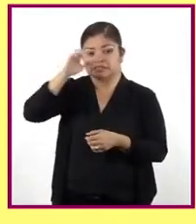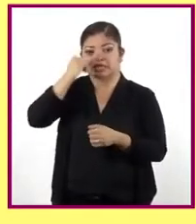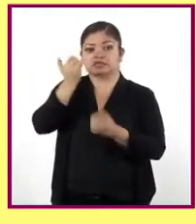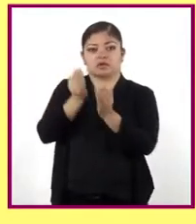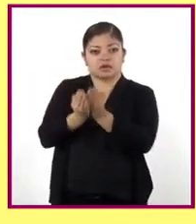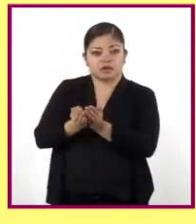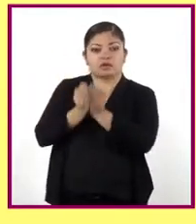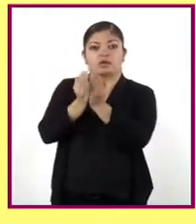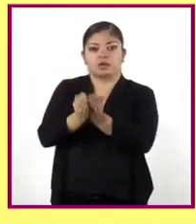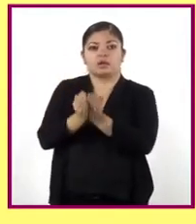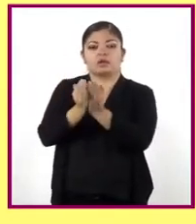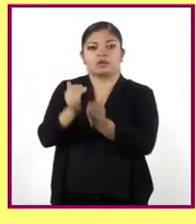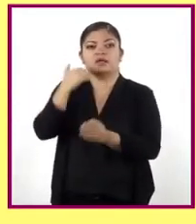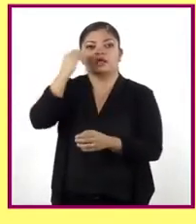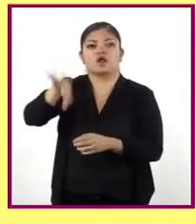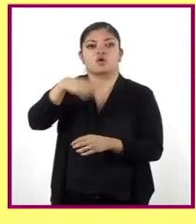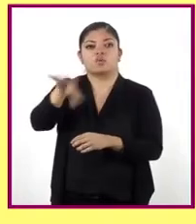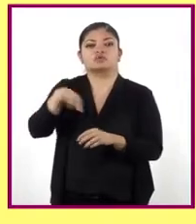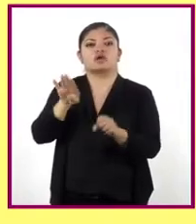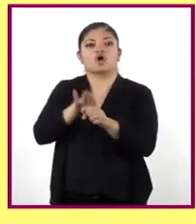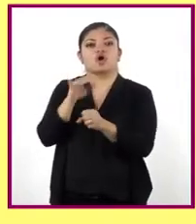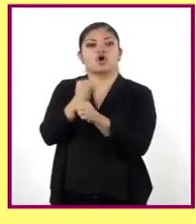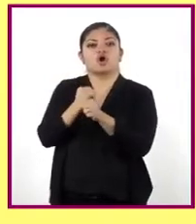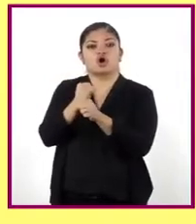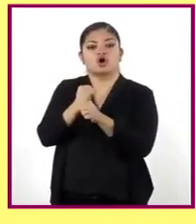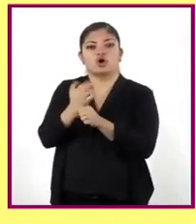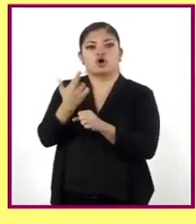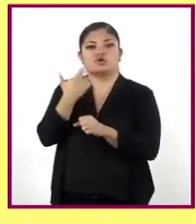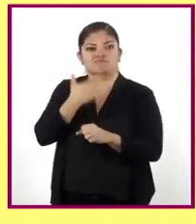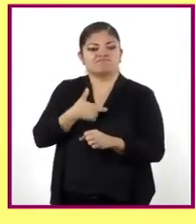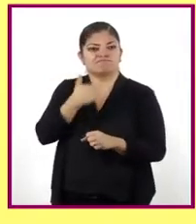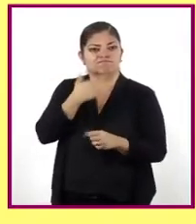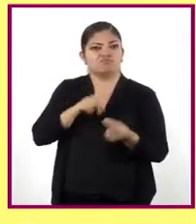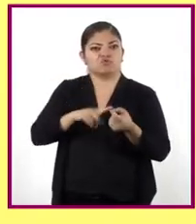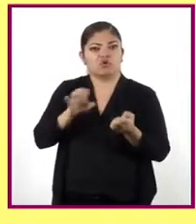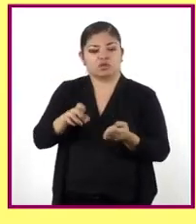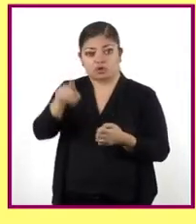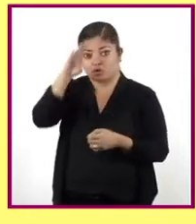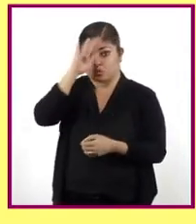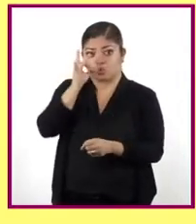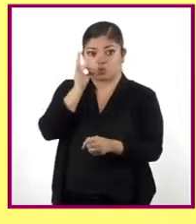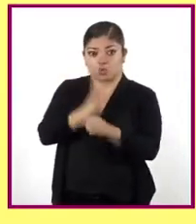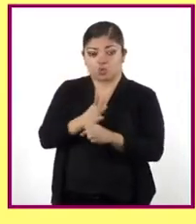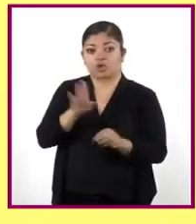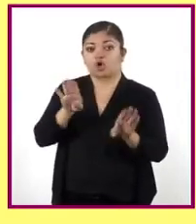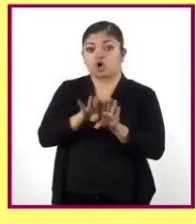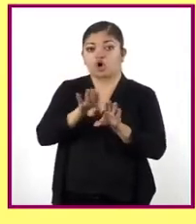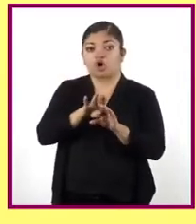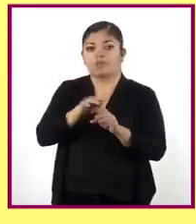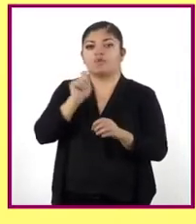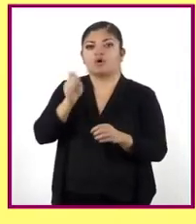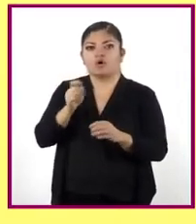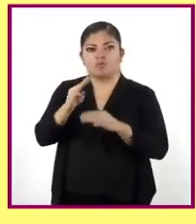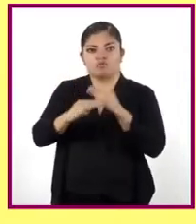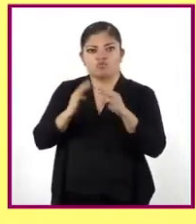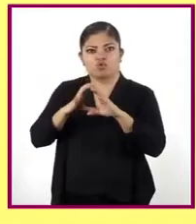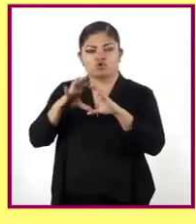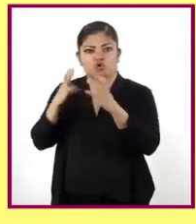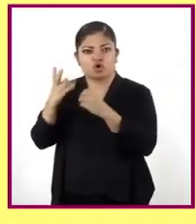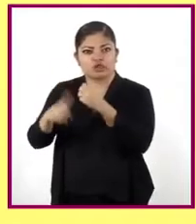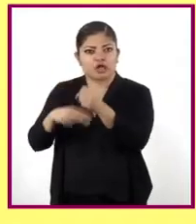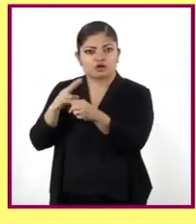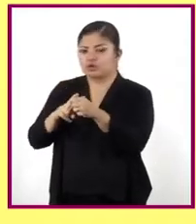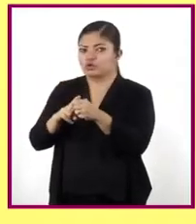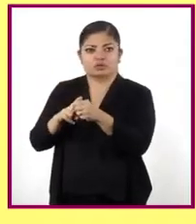buscar respuestas, no solo para enfrentar los misterios de la naturaleza, sino para encontrarse frente a frente con